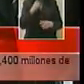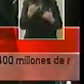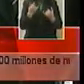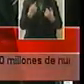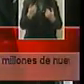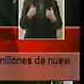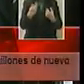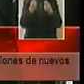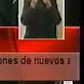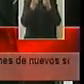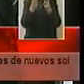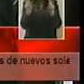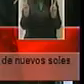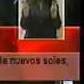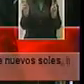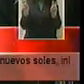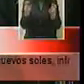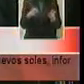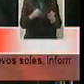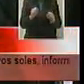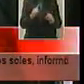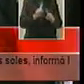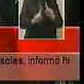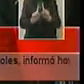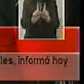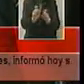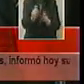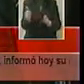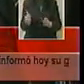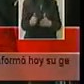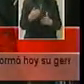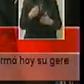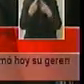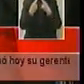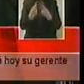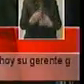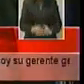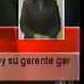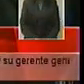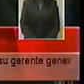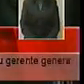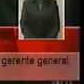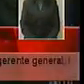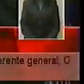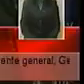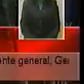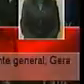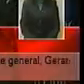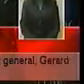tenido sorpresas. Ese es el tema, no sé si tienen alguna pregunta, con todo gusto para poder resolverles.